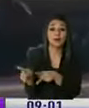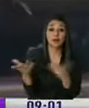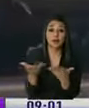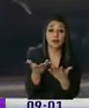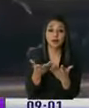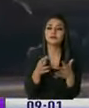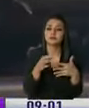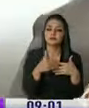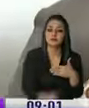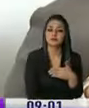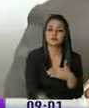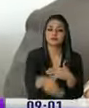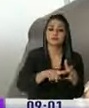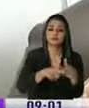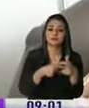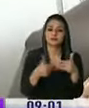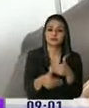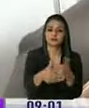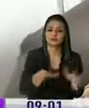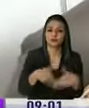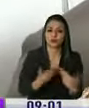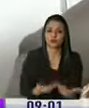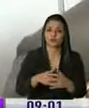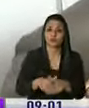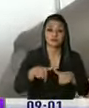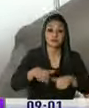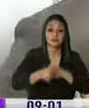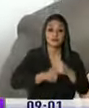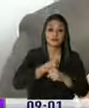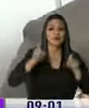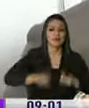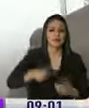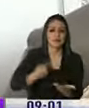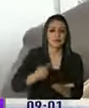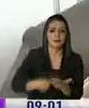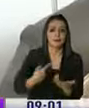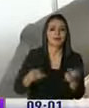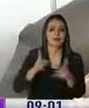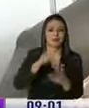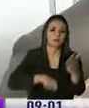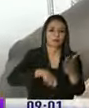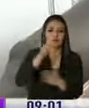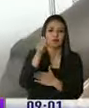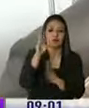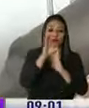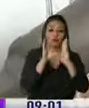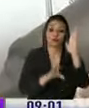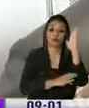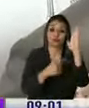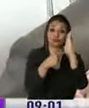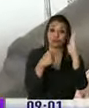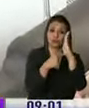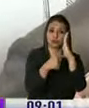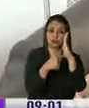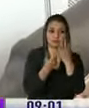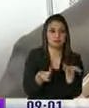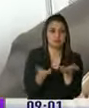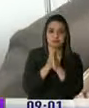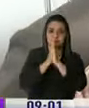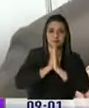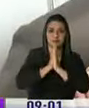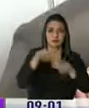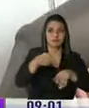una hoja de ruta. La ley tiene que ser este año debatida y este año tiene que ser aprobada. La Constitución de la República nos demanda a través de la